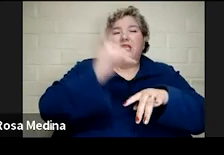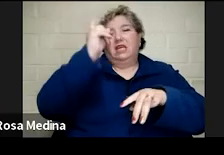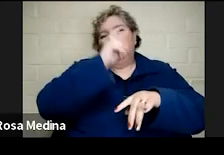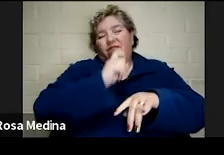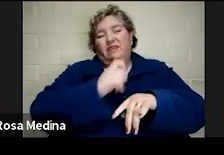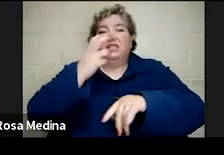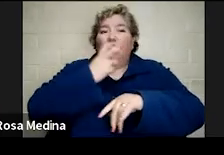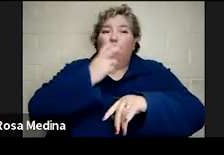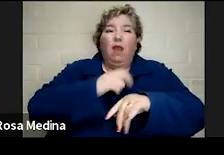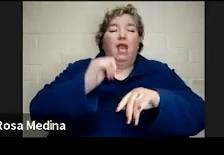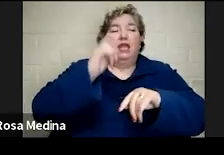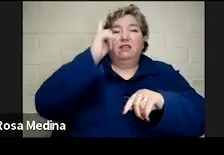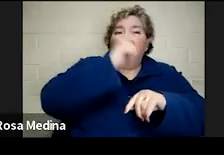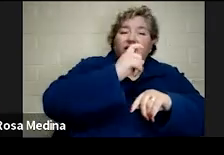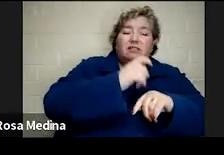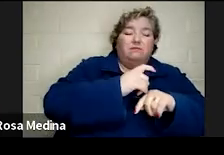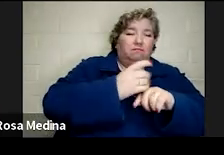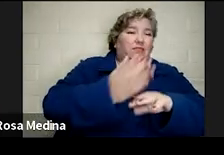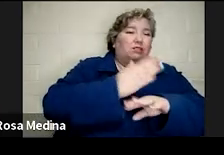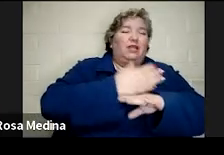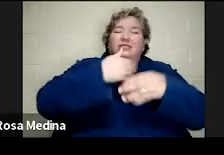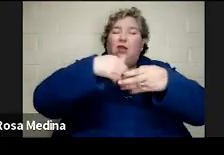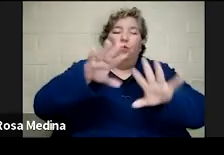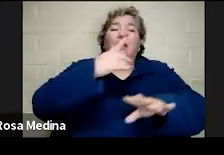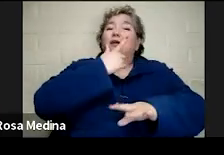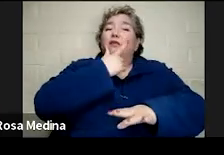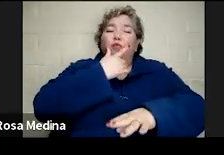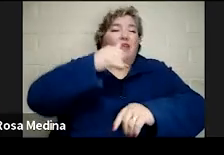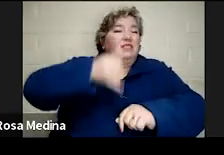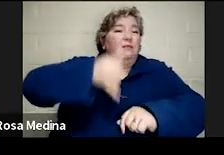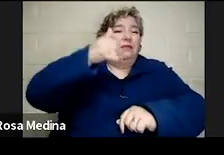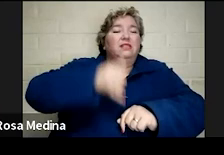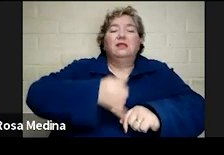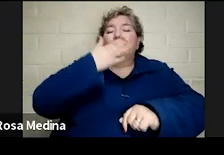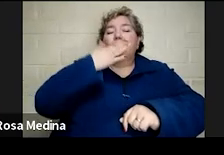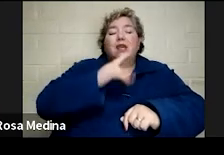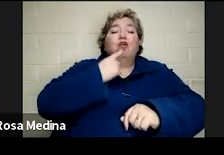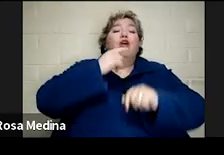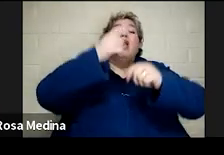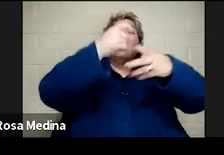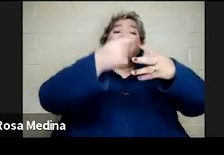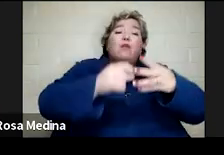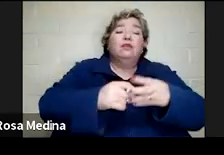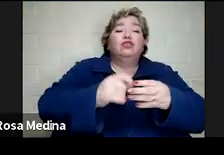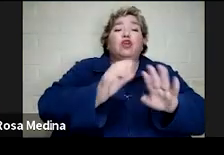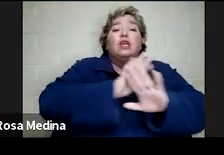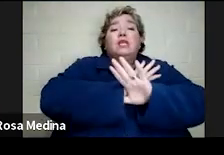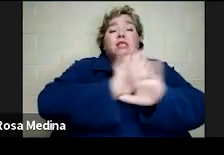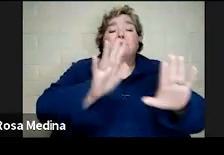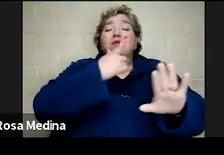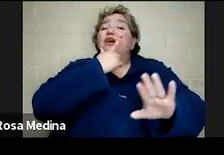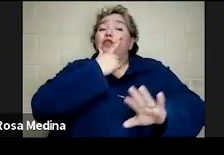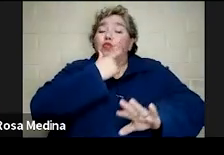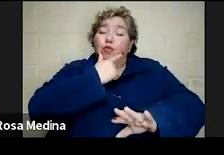así. Pero siempre creo que ante la duda es mejor hacer la evaluación y así salir de duda, y la mayoría de las veces